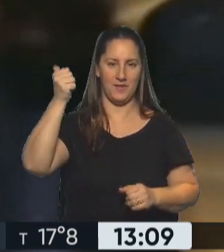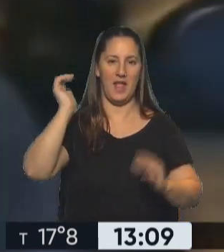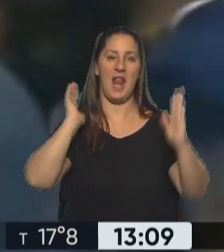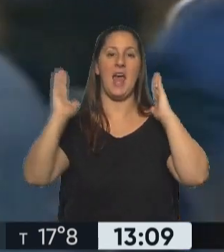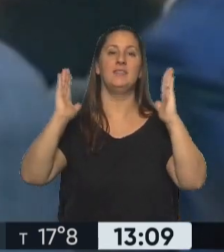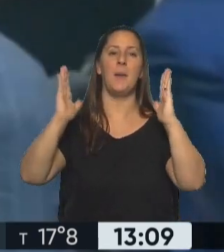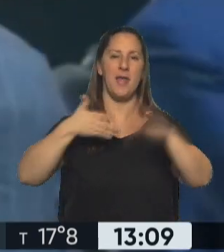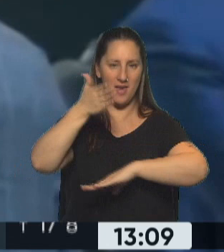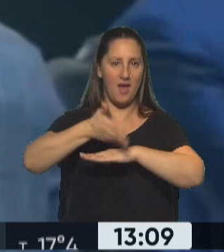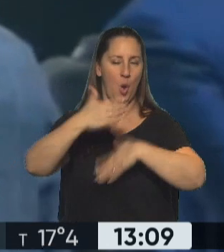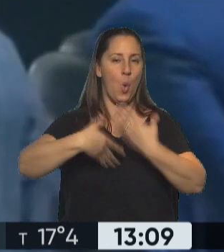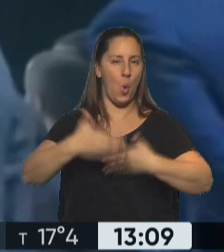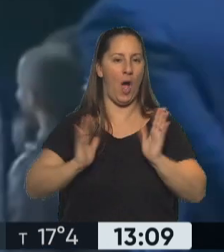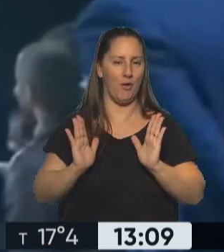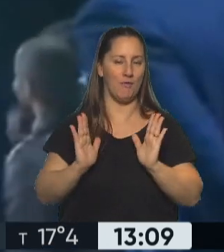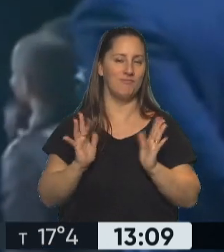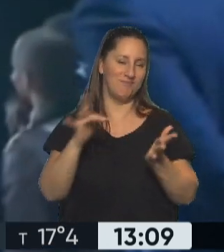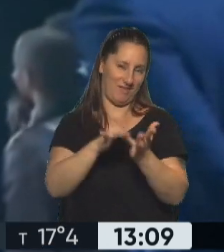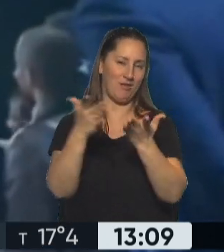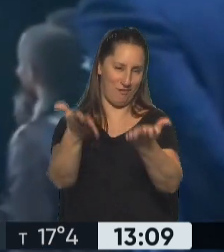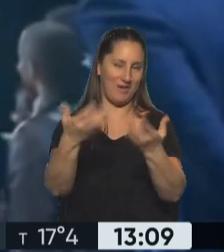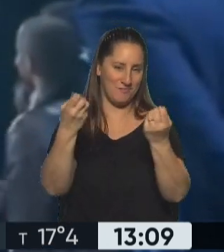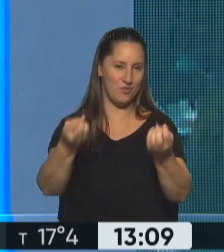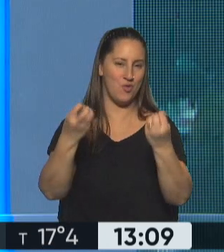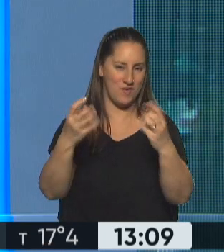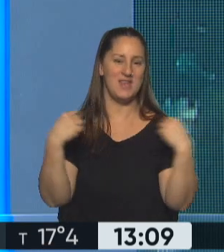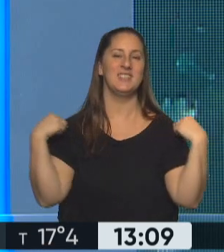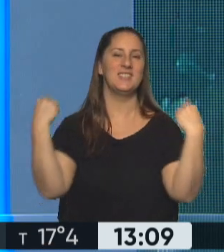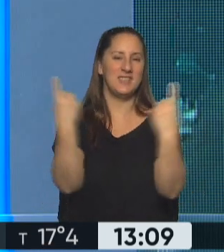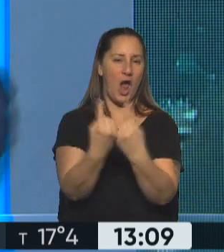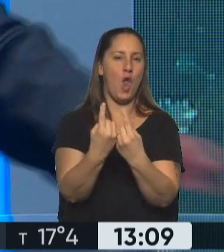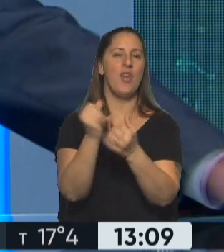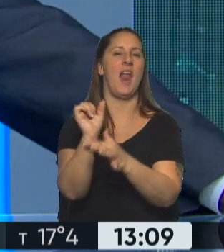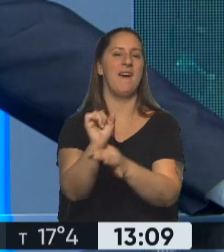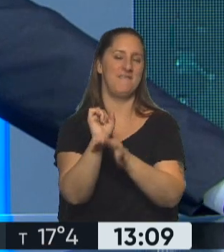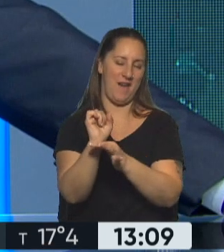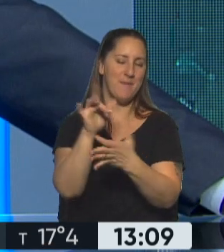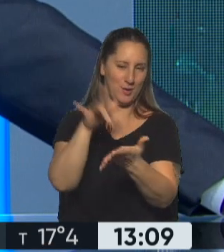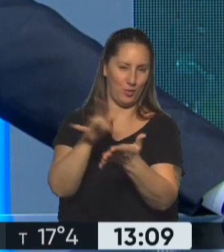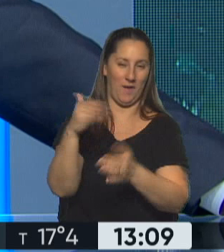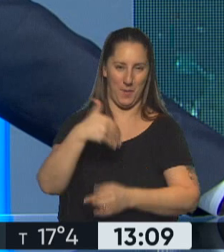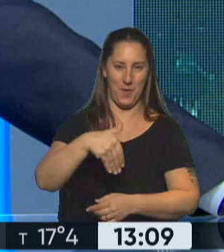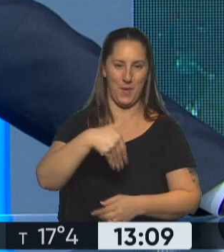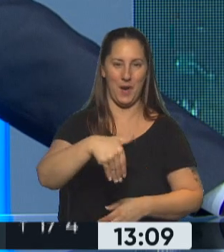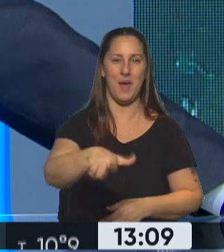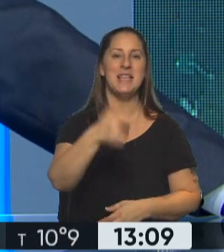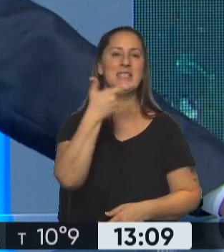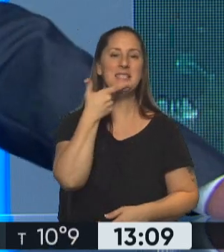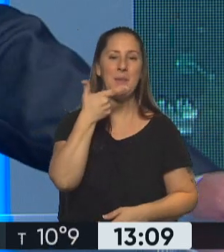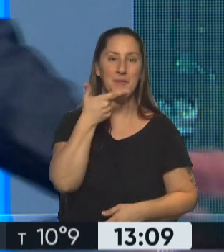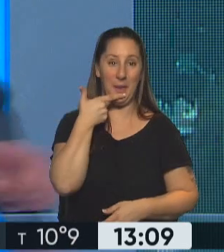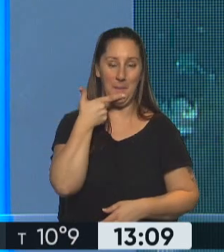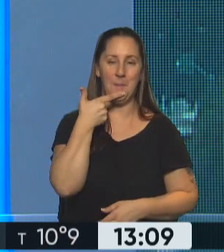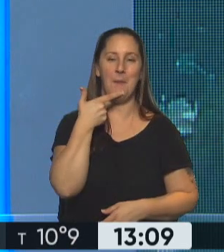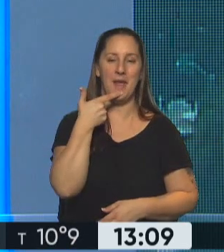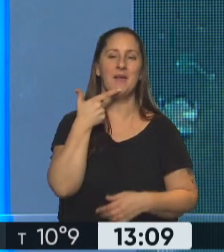regular. Bien merecido, recontra merecido, claro, su ingreso al Salón de la Fama. Falta poco, ahora en septiembre se va a